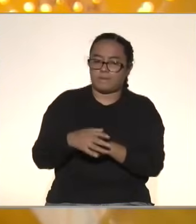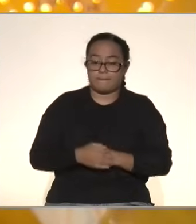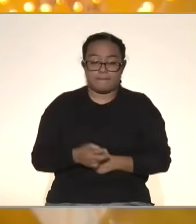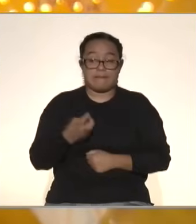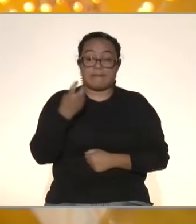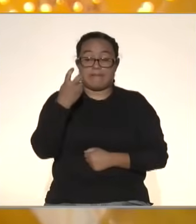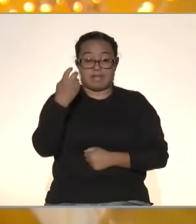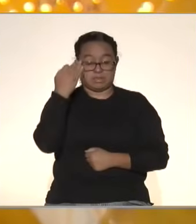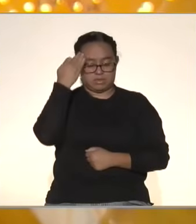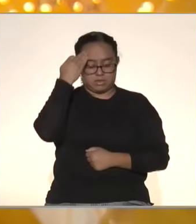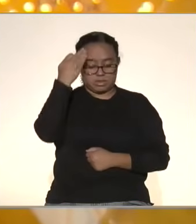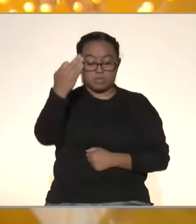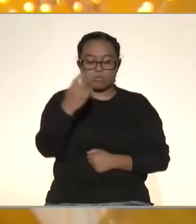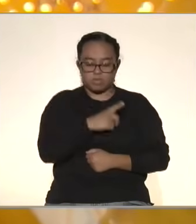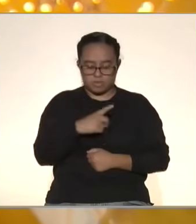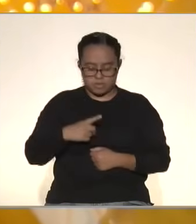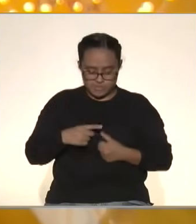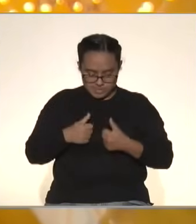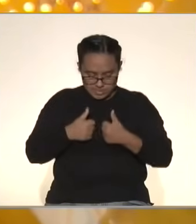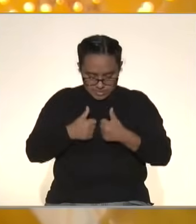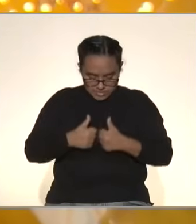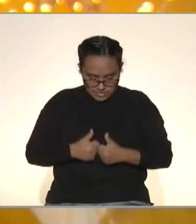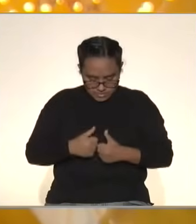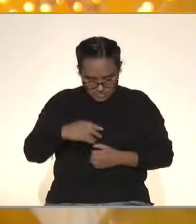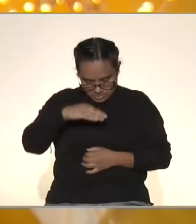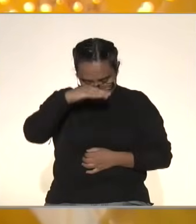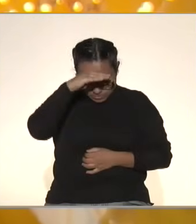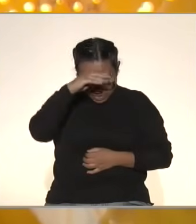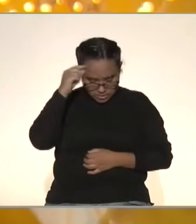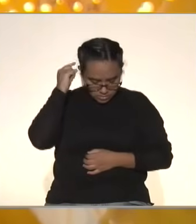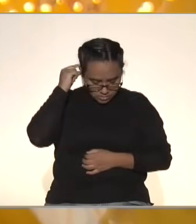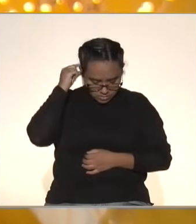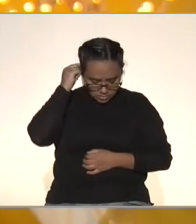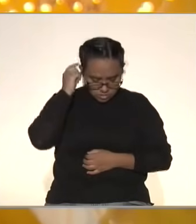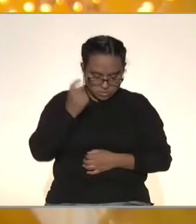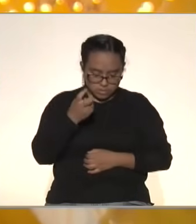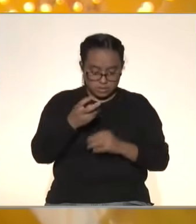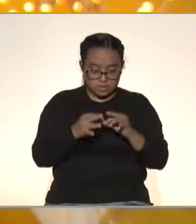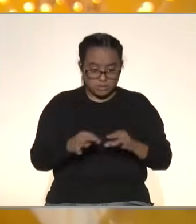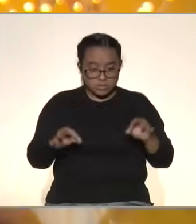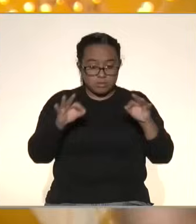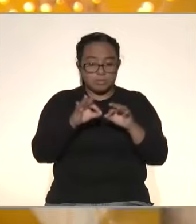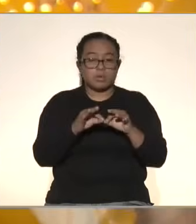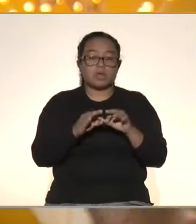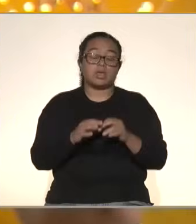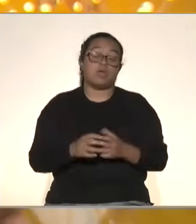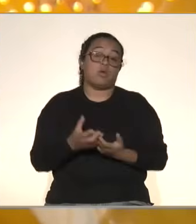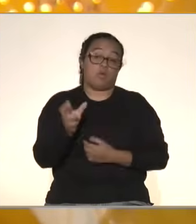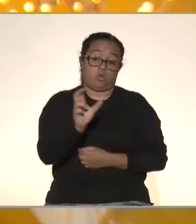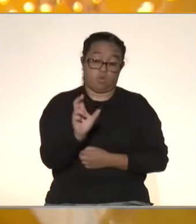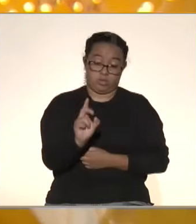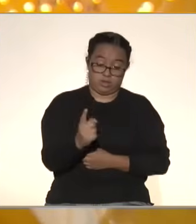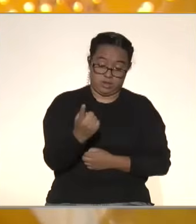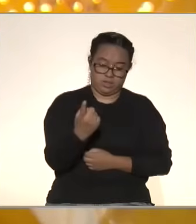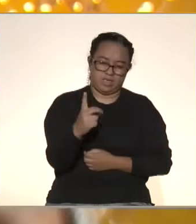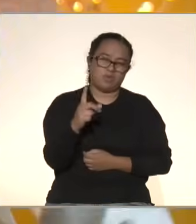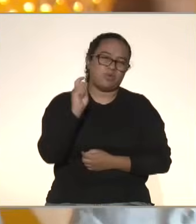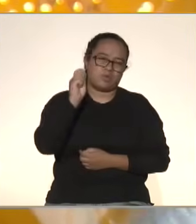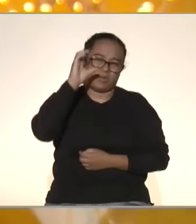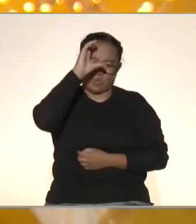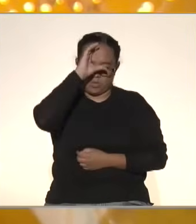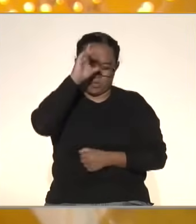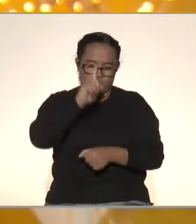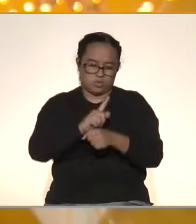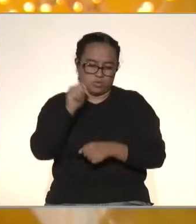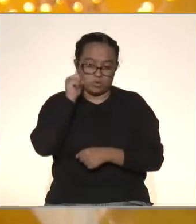de detención. Y esto es lo importante. Sea el 31 de diciembre porque es un consenso cultural,